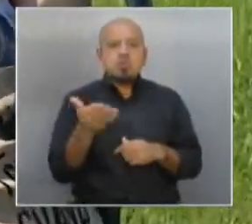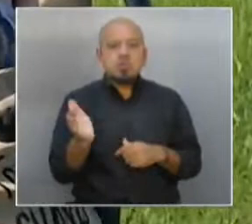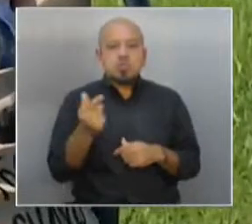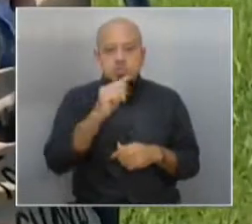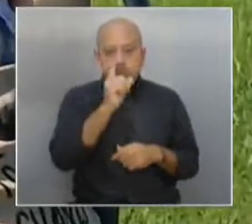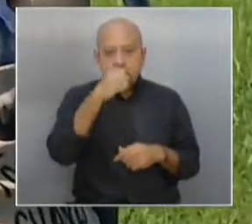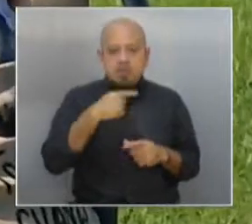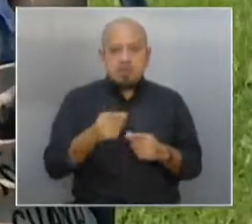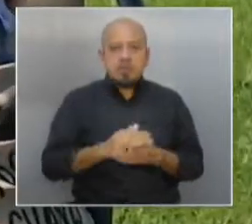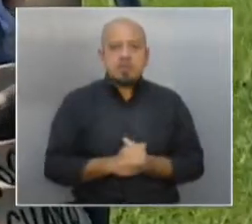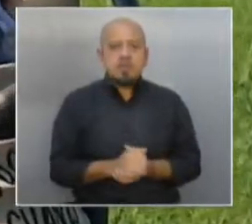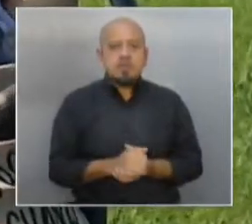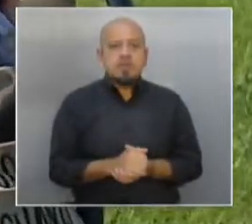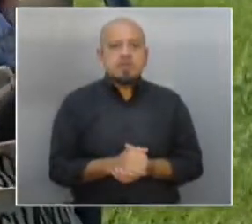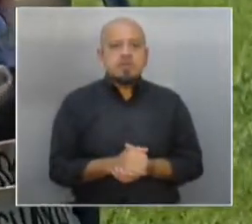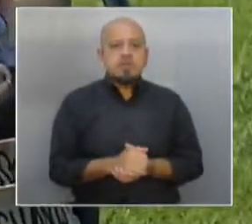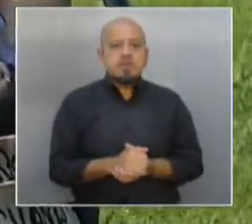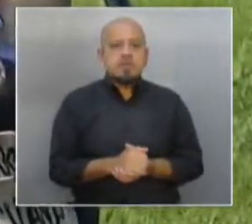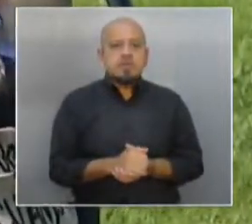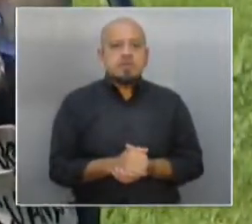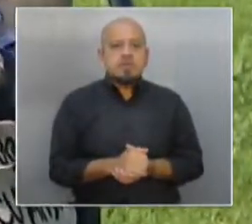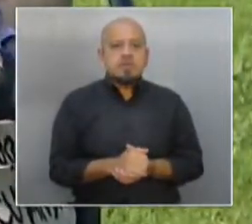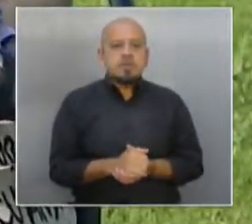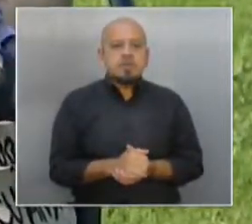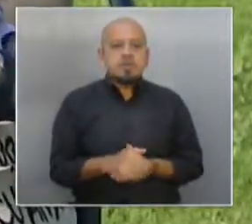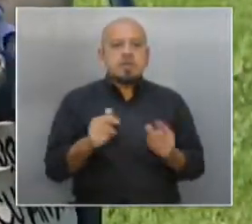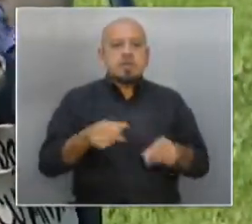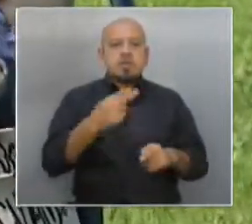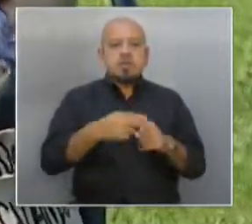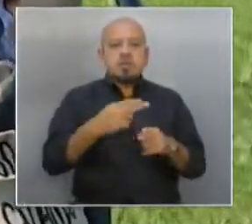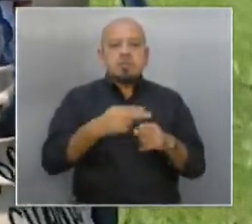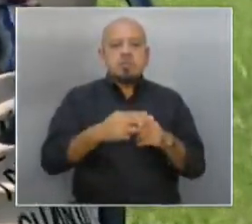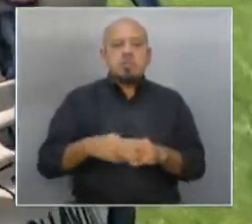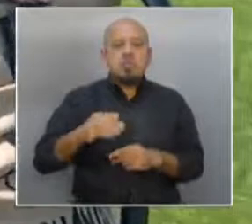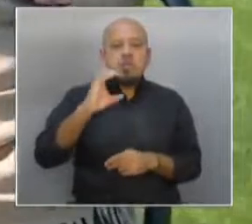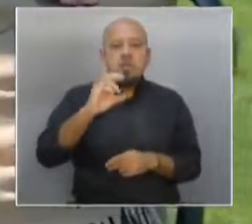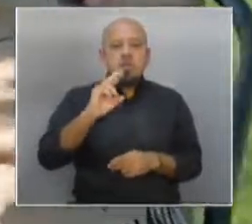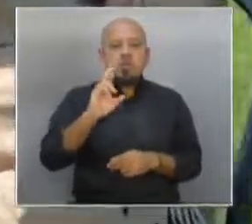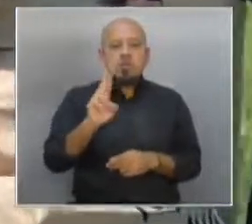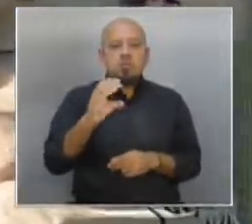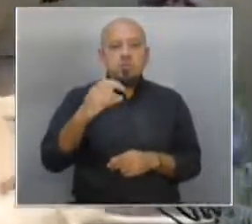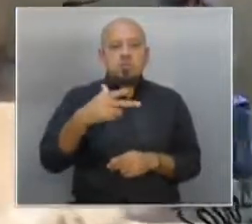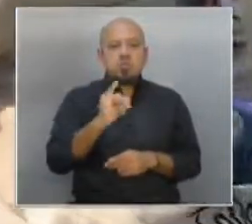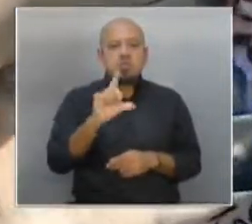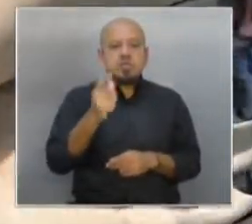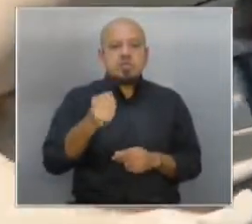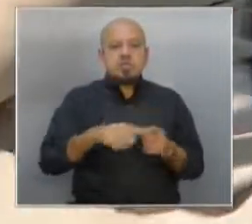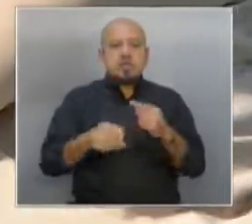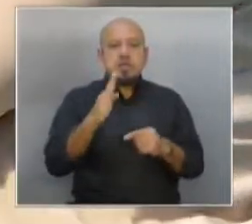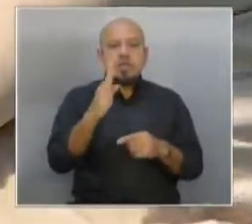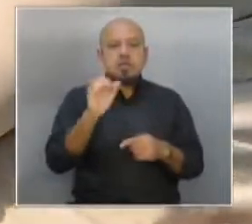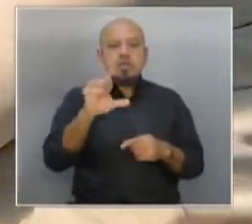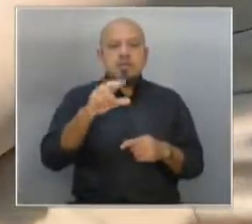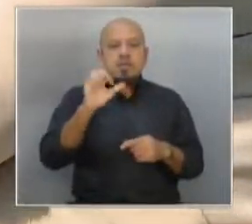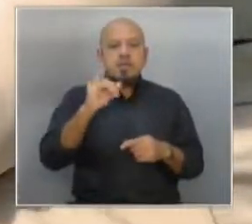rural? Bueno, esta zona se llama Cuchilla Pereira. Hay muchos productores